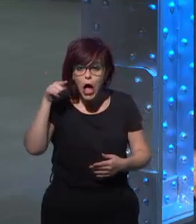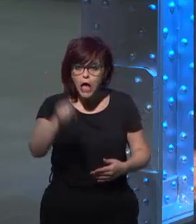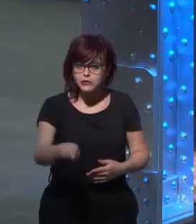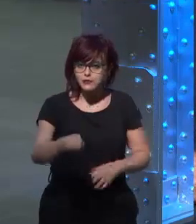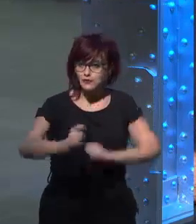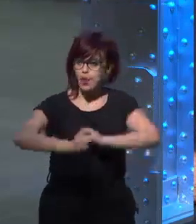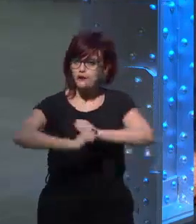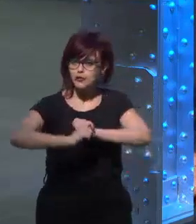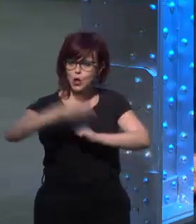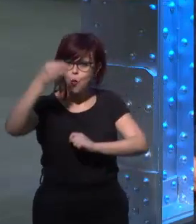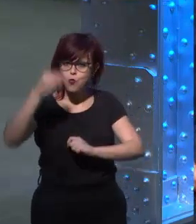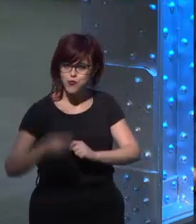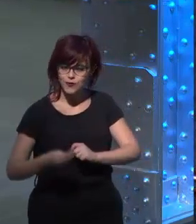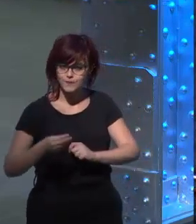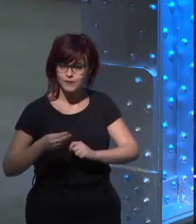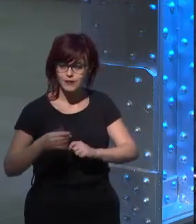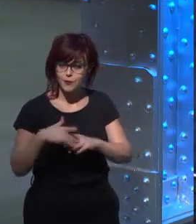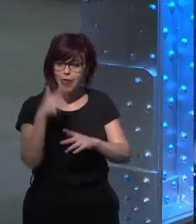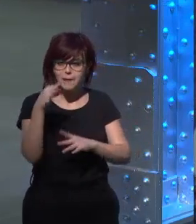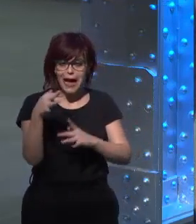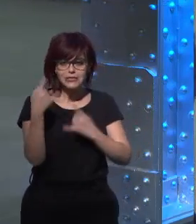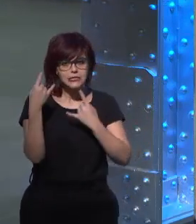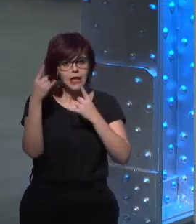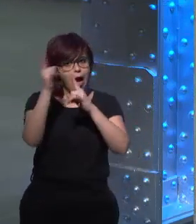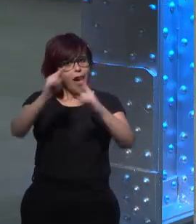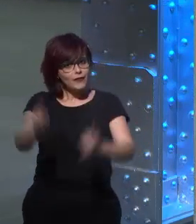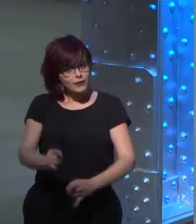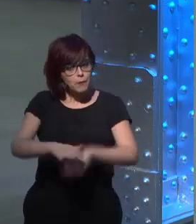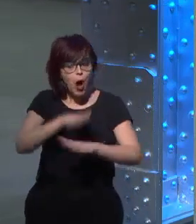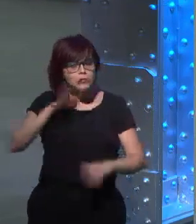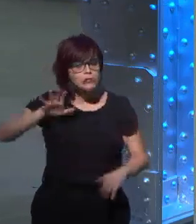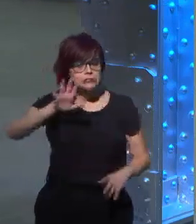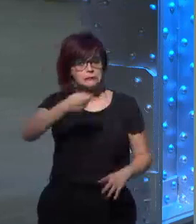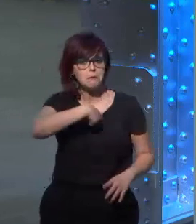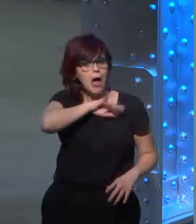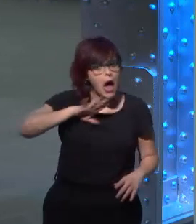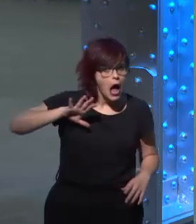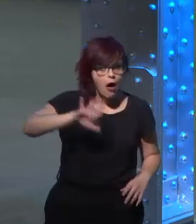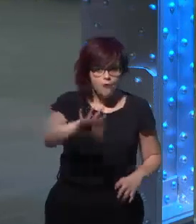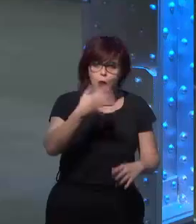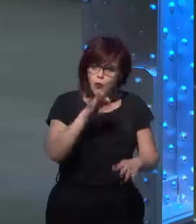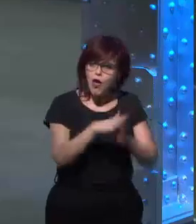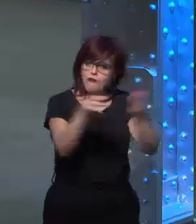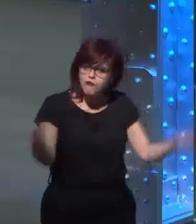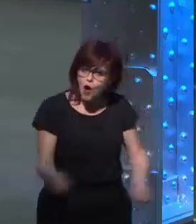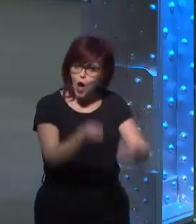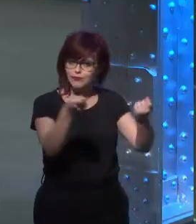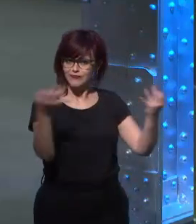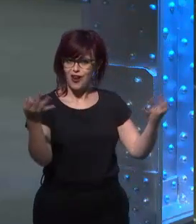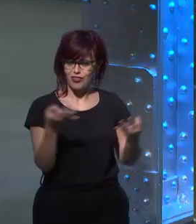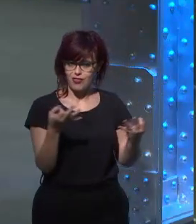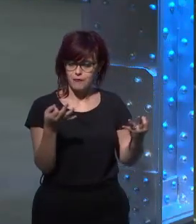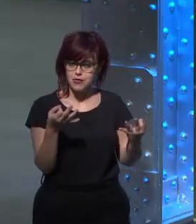puntos estratégicos, uno de los mayores atractivos estratégicos que tiene nuestro país y que puede, por otro lado, yo